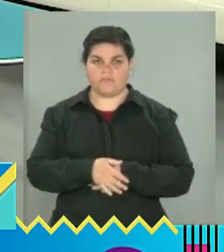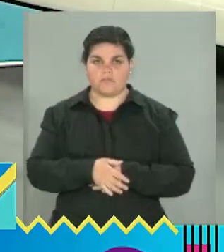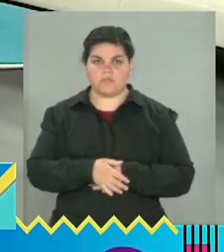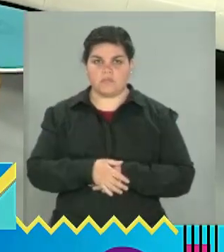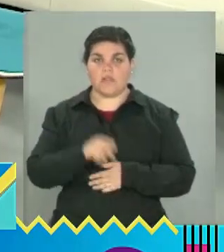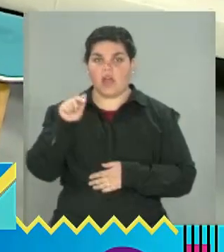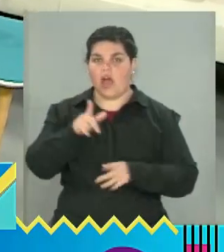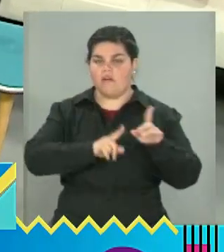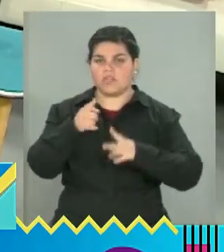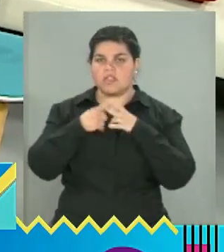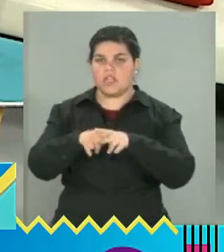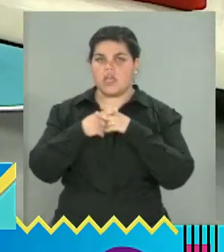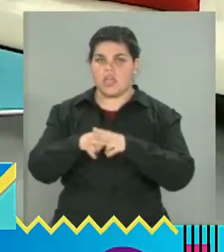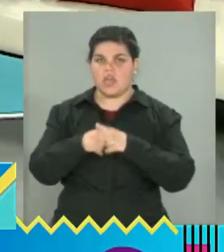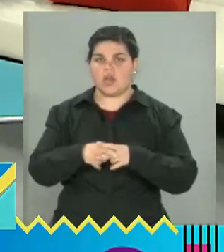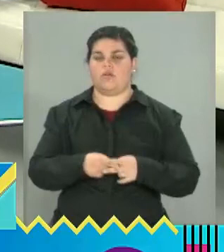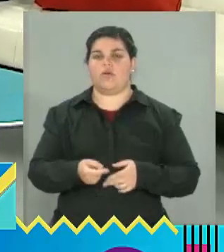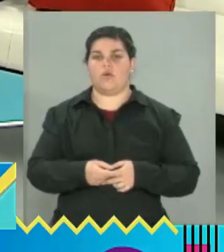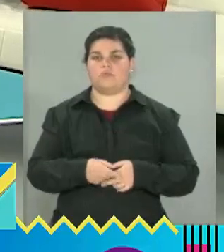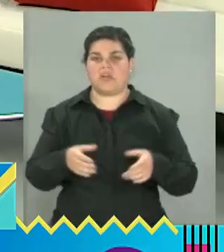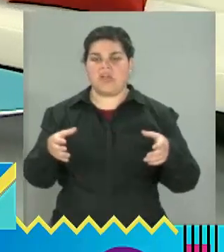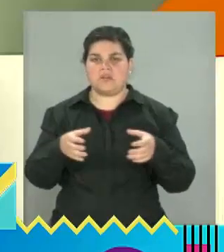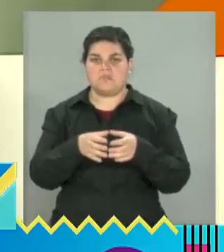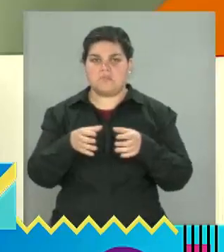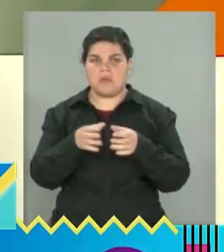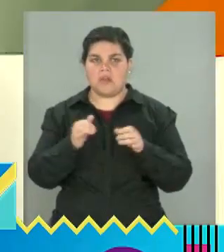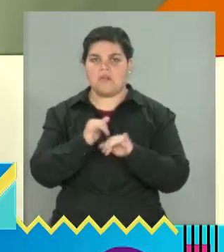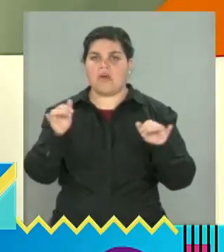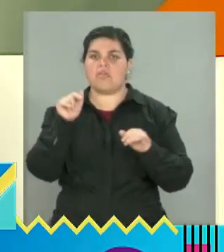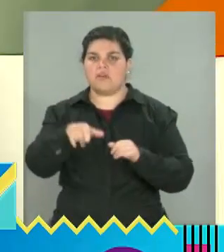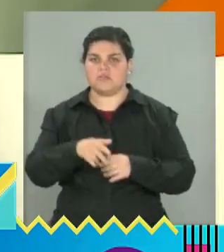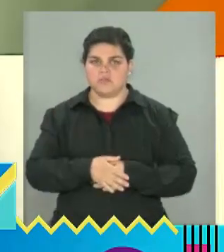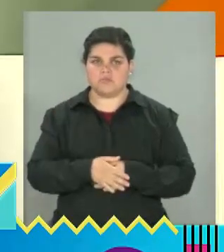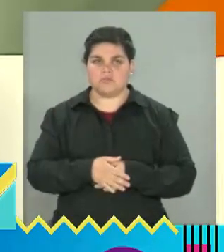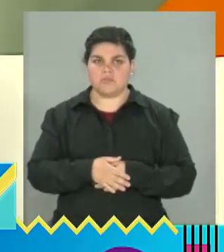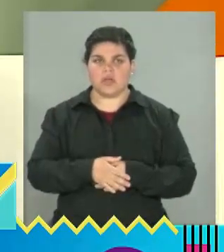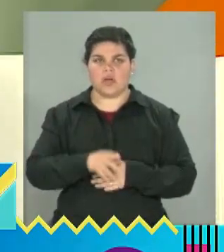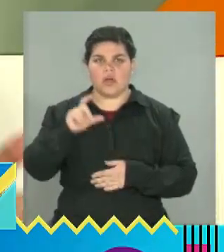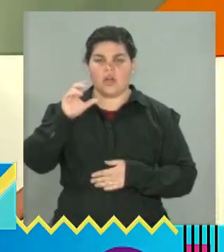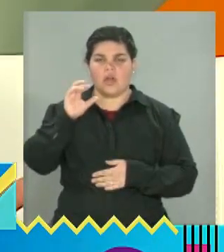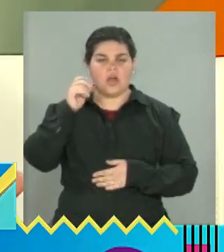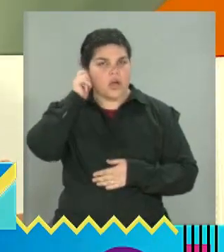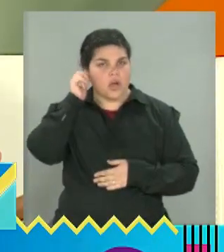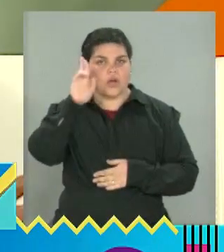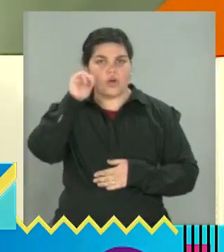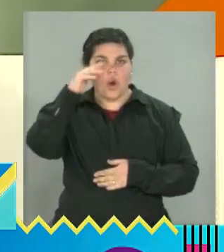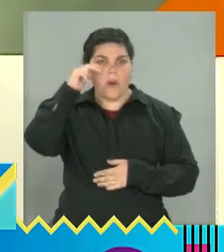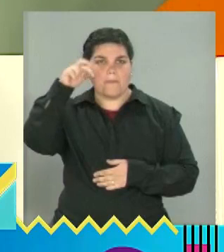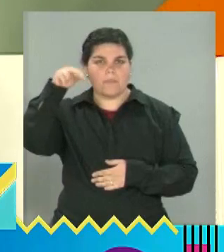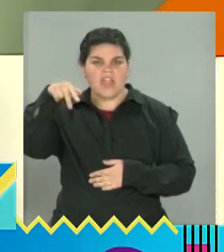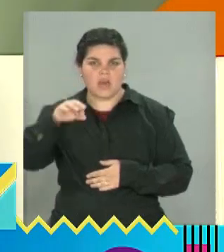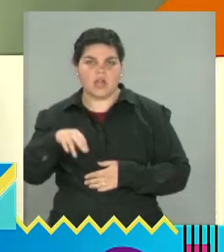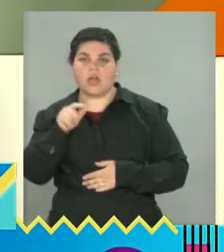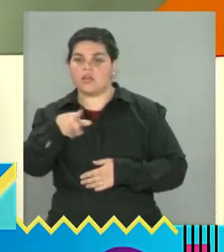sociales, el uso de las redes sociales. Y ahí entra el tema del grooming. Es una nueva forma de captación de trata. O